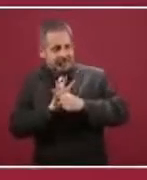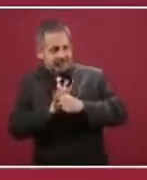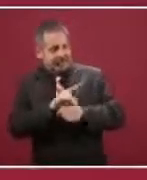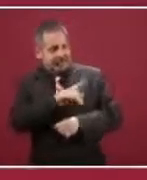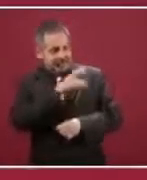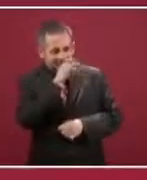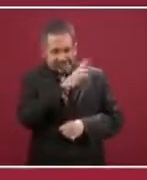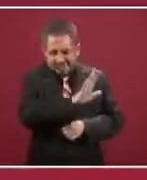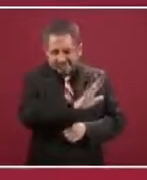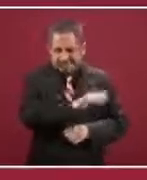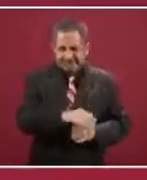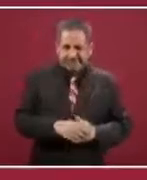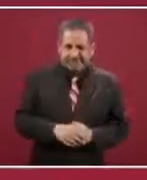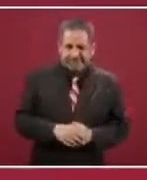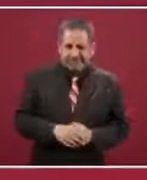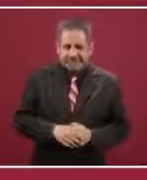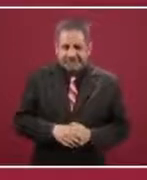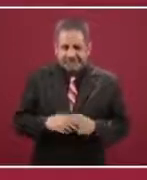sí,